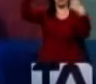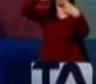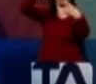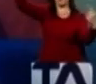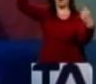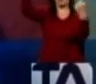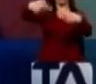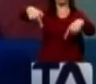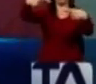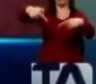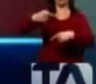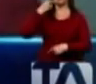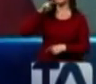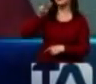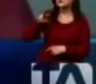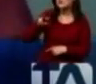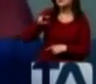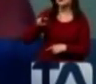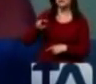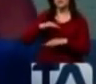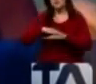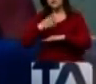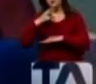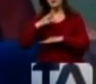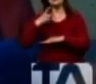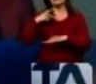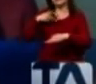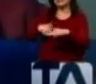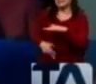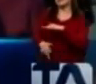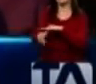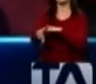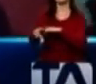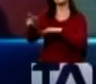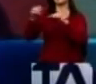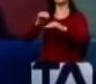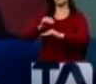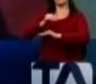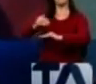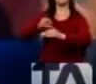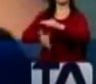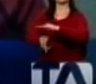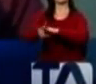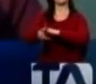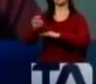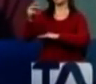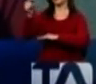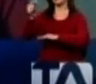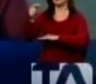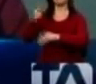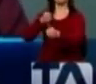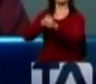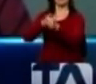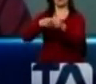mi vecino que vive en el segundo piso, que avanza a meterse con el carro con las justas y veo la grúa que se mete, le juro que yo